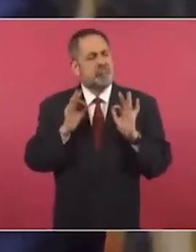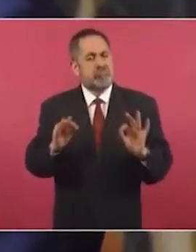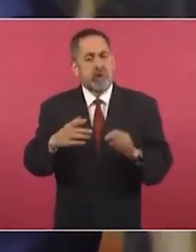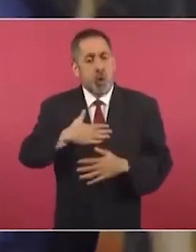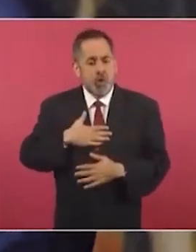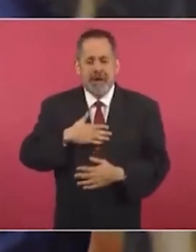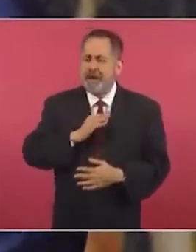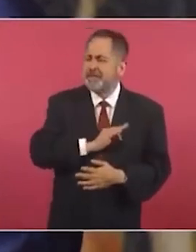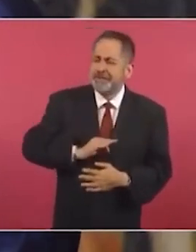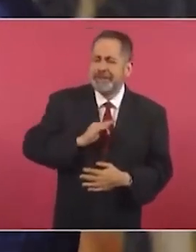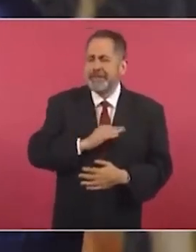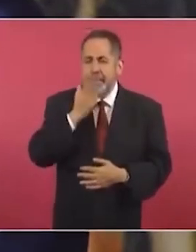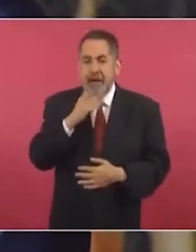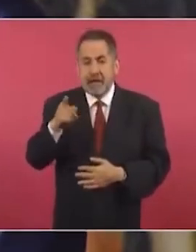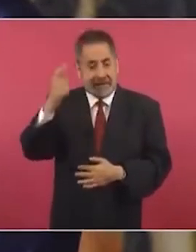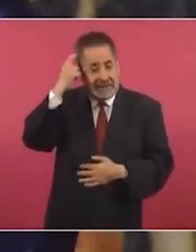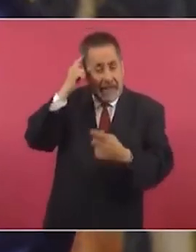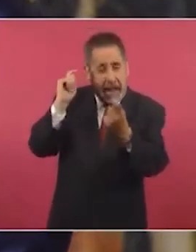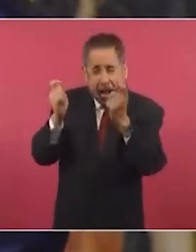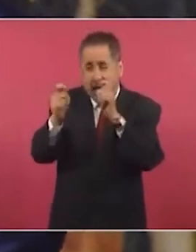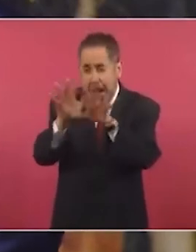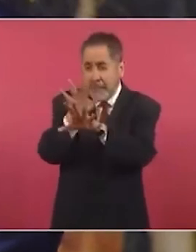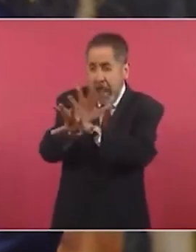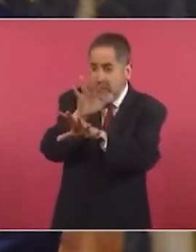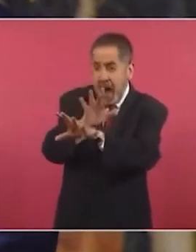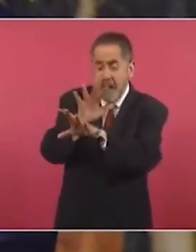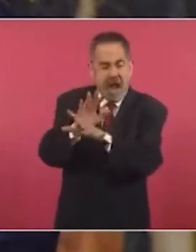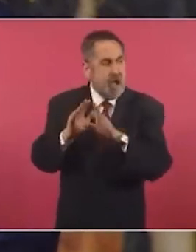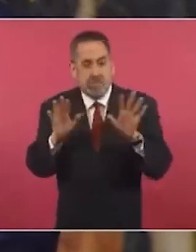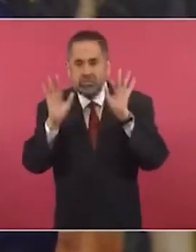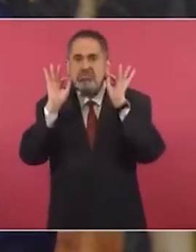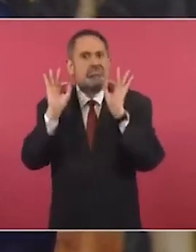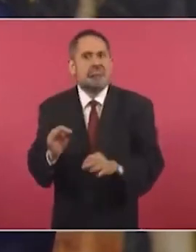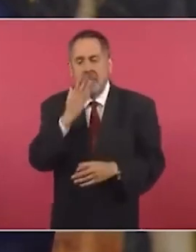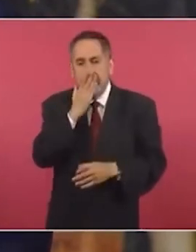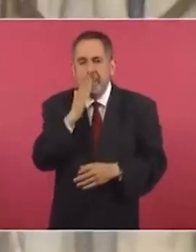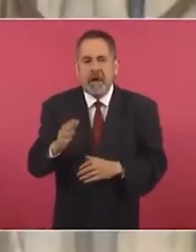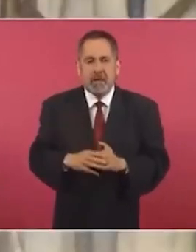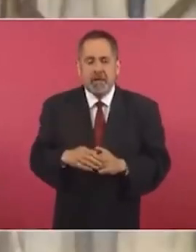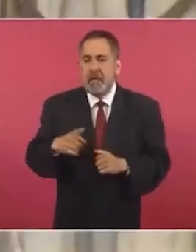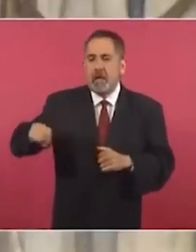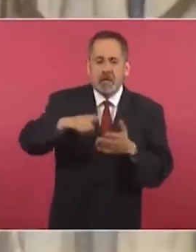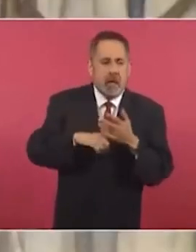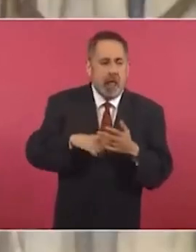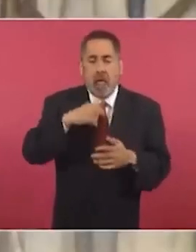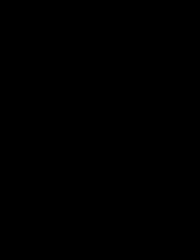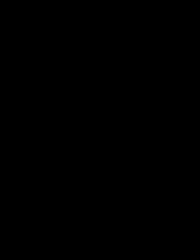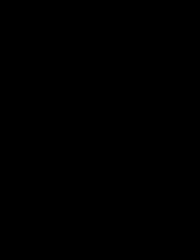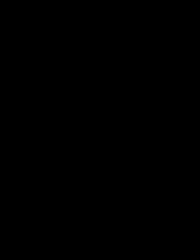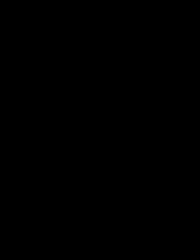feliz porque la revolución de las conciencias ha reducido al mínimo el analfabetismo político.